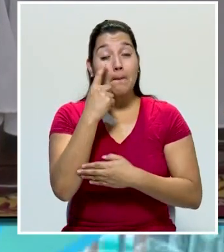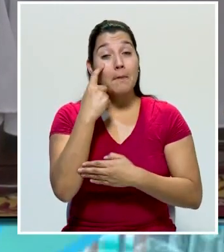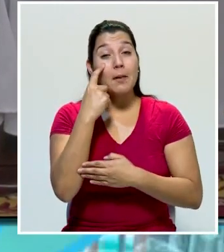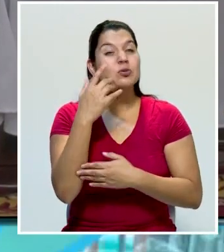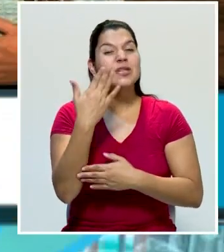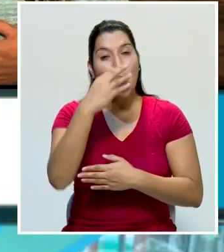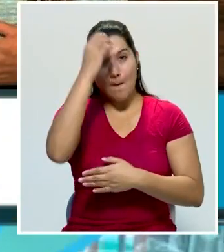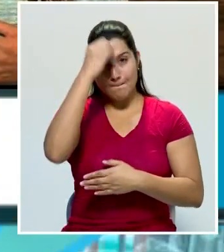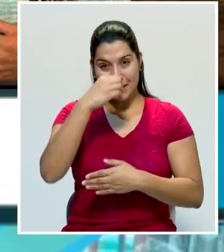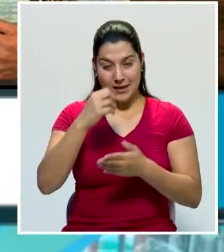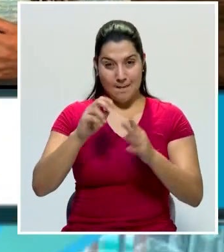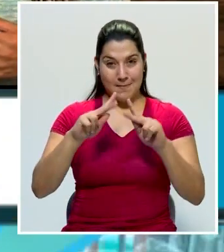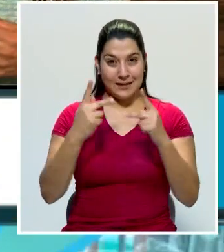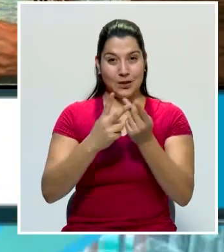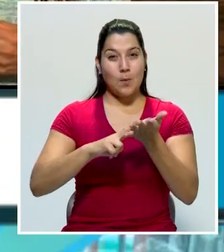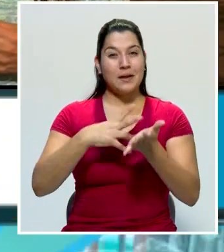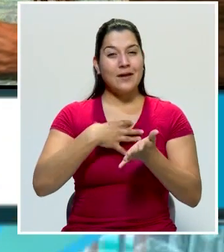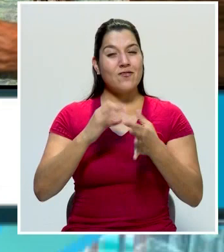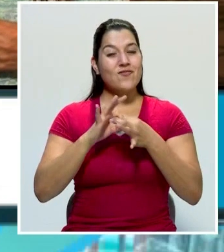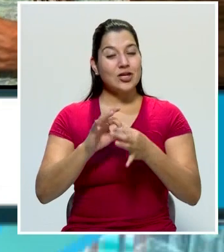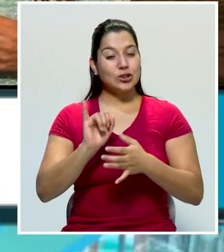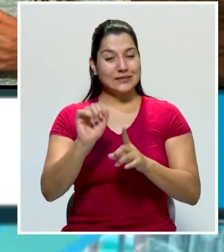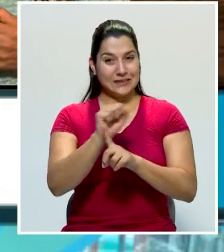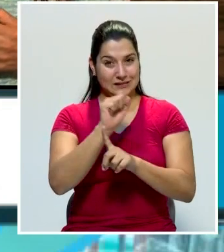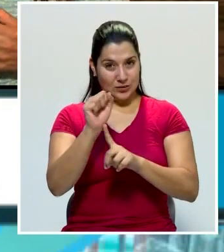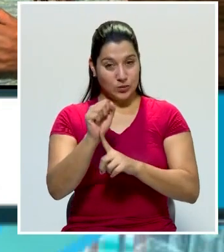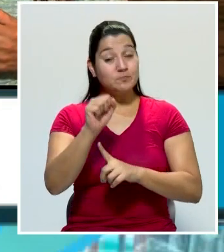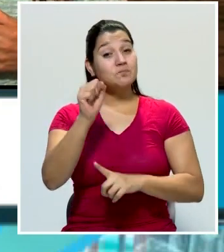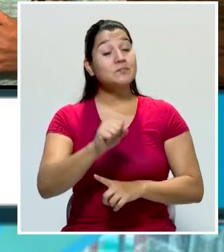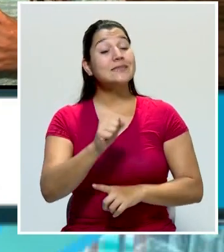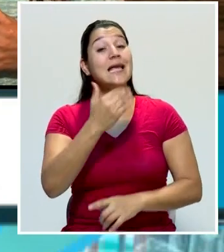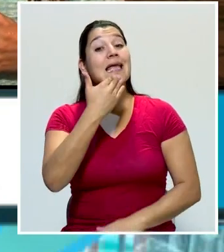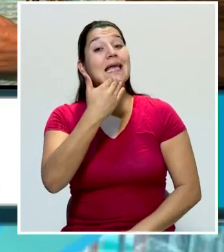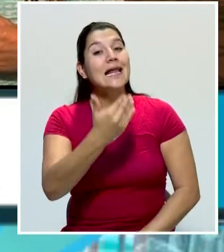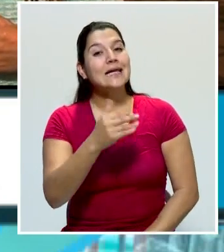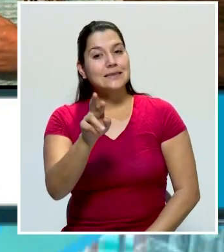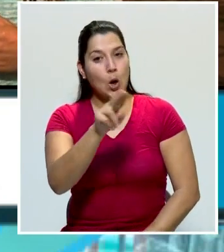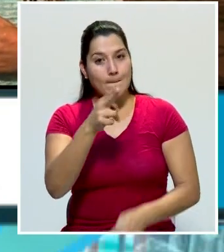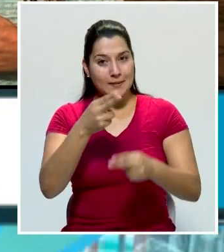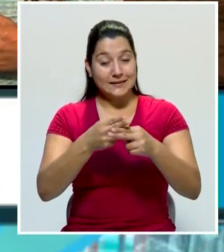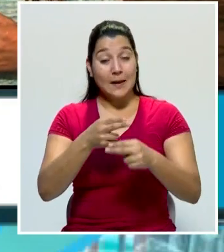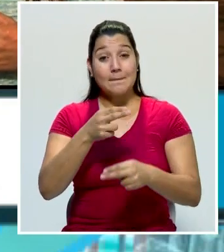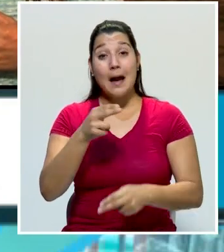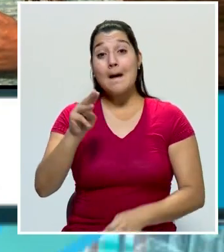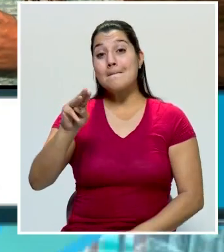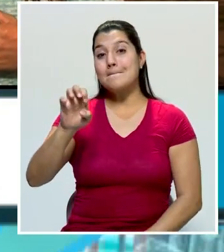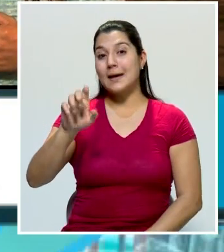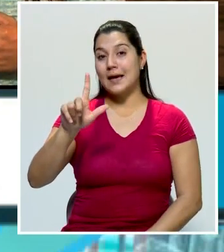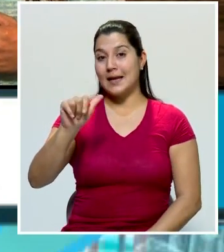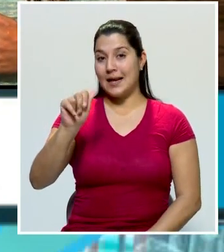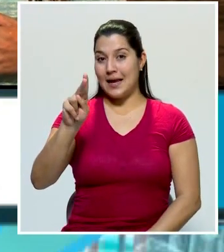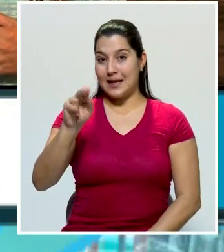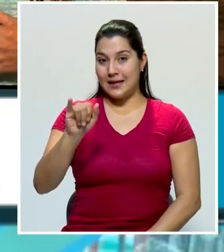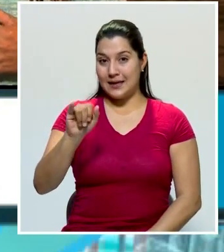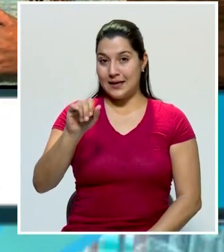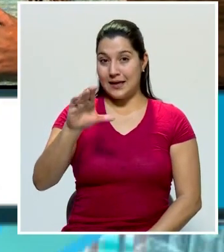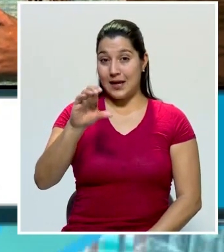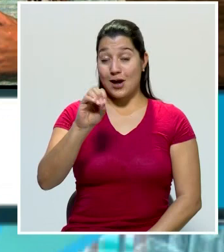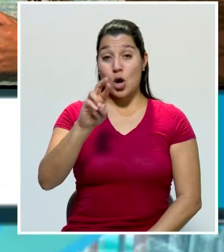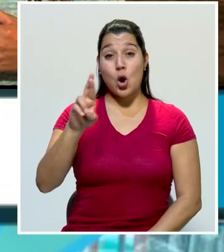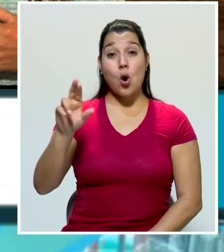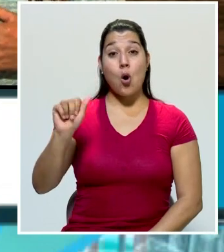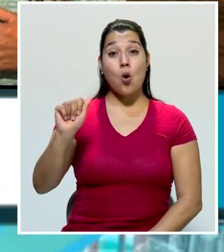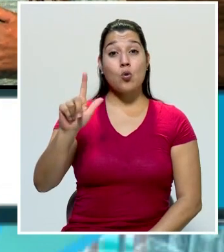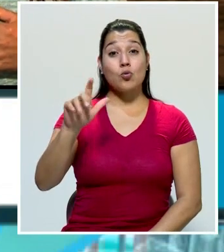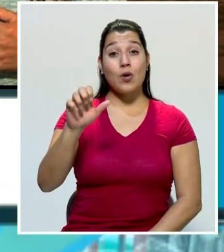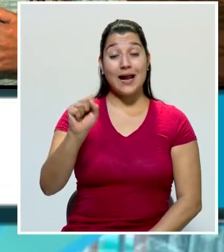en unos minutos. Vuelvo con usted. Así es, muchísimas gracias a nuestra compañera Melanie Corrales desde la Asamblea Legislativa, que hoy